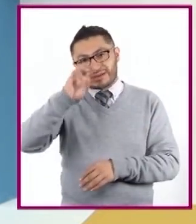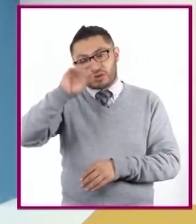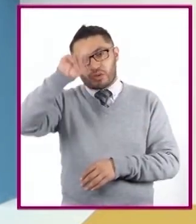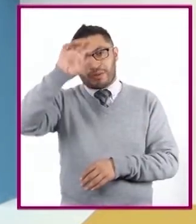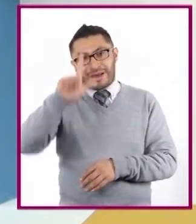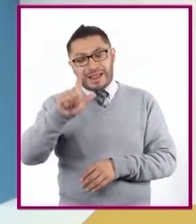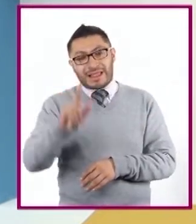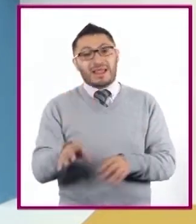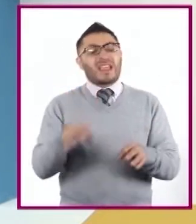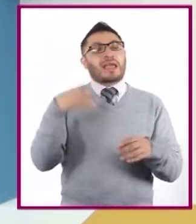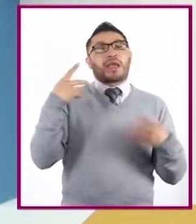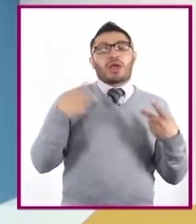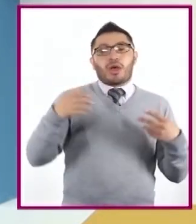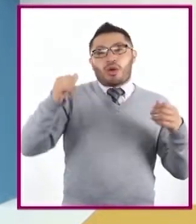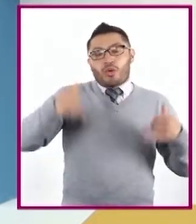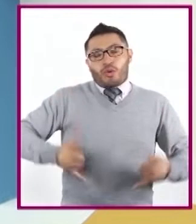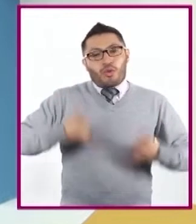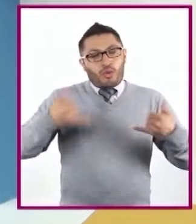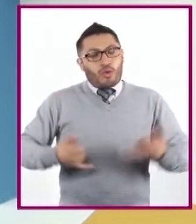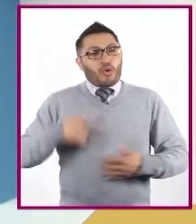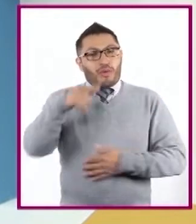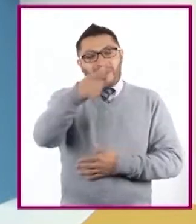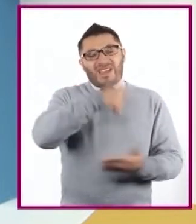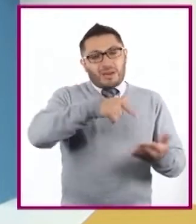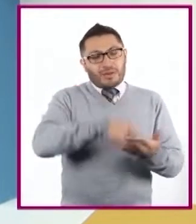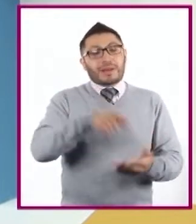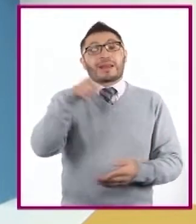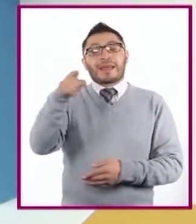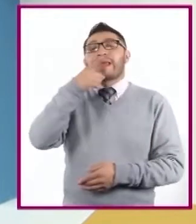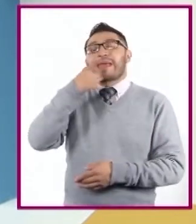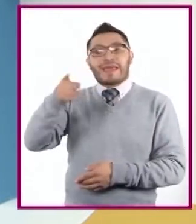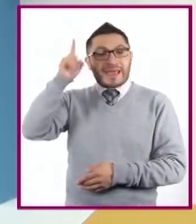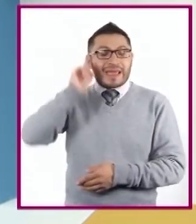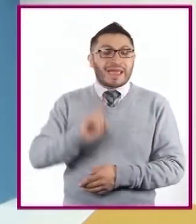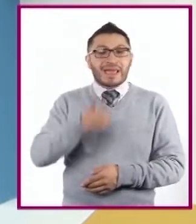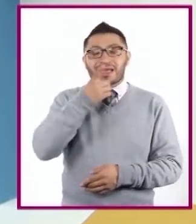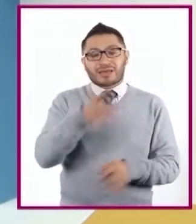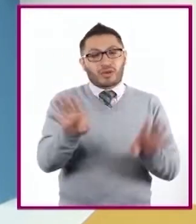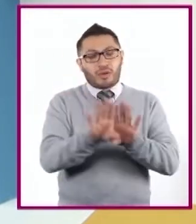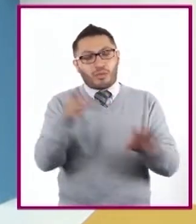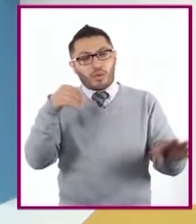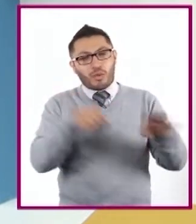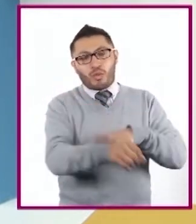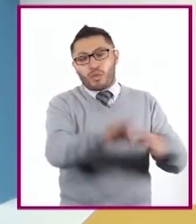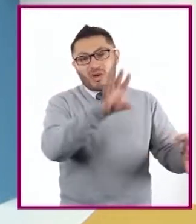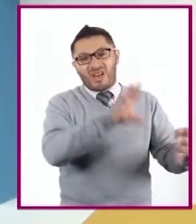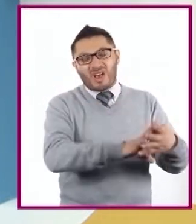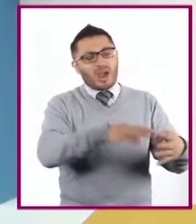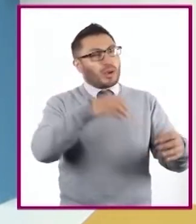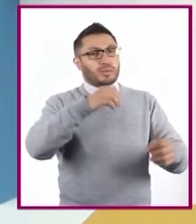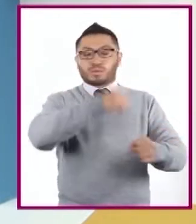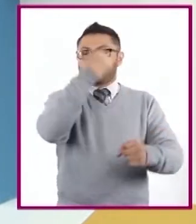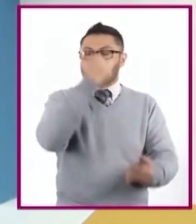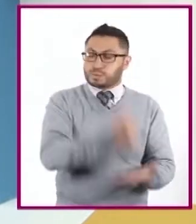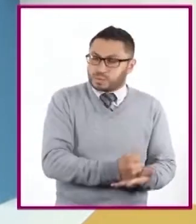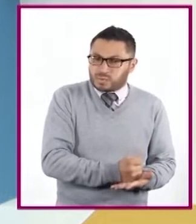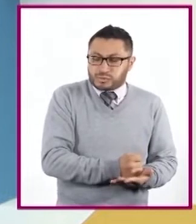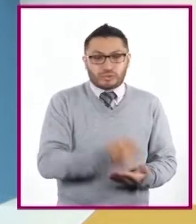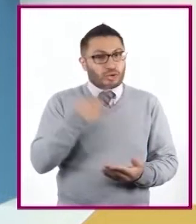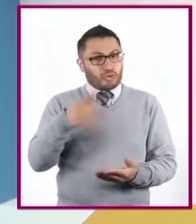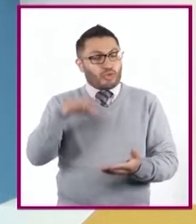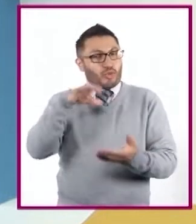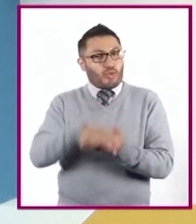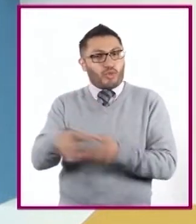obrajero de la región. Ella dijo que se le encerró en ese sitio contra su voluntad, ya que su marido se encontraba trabajando en